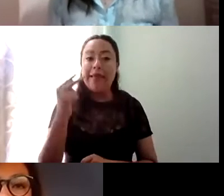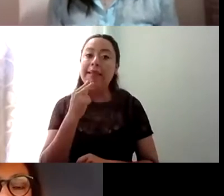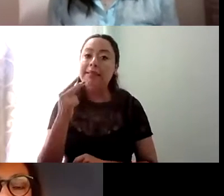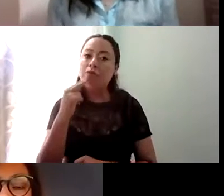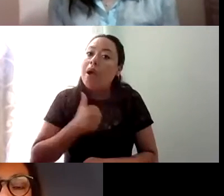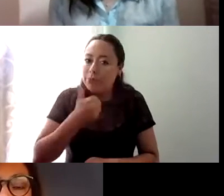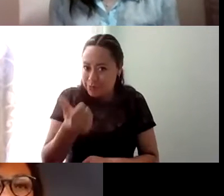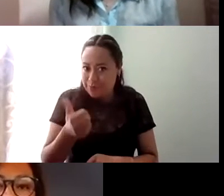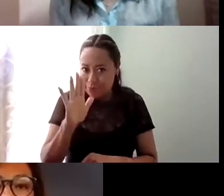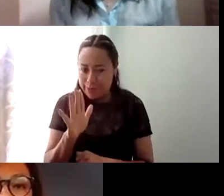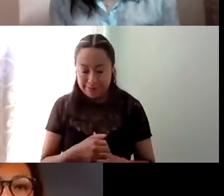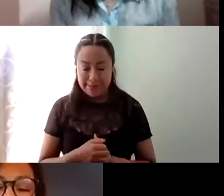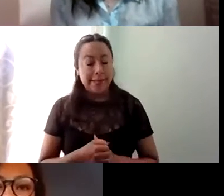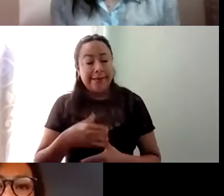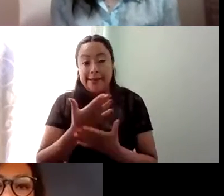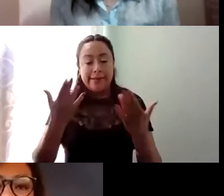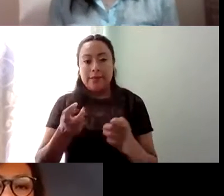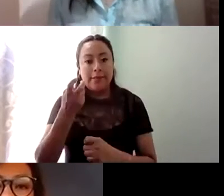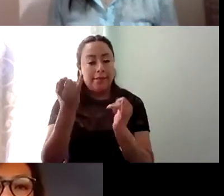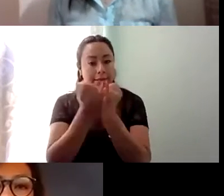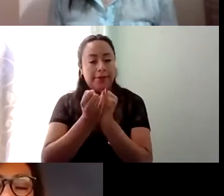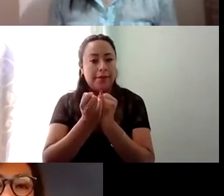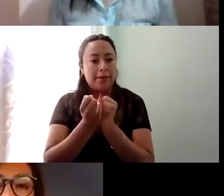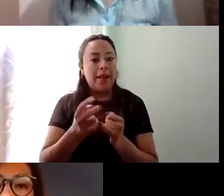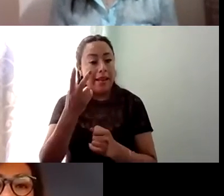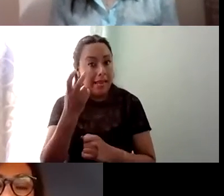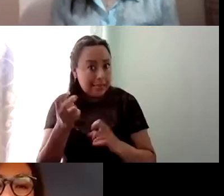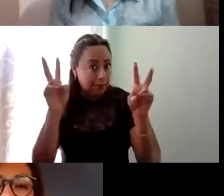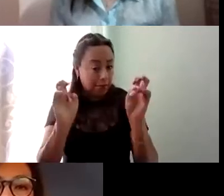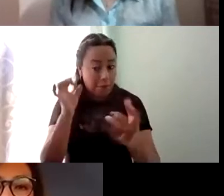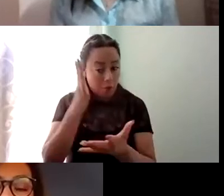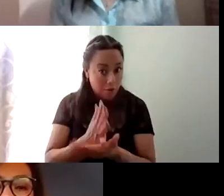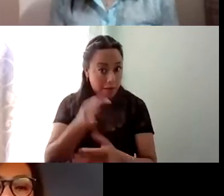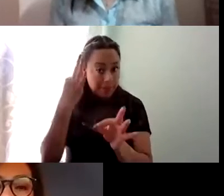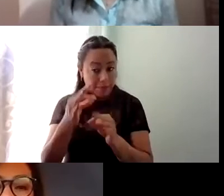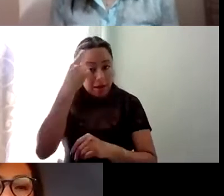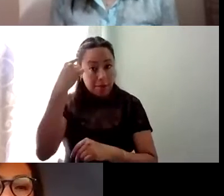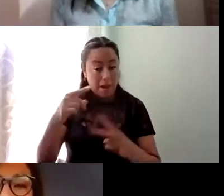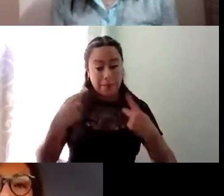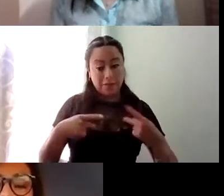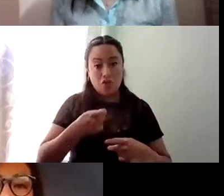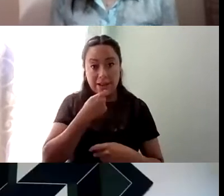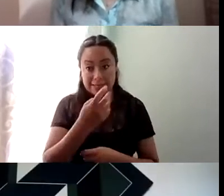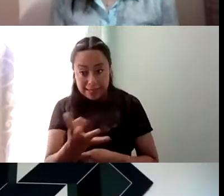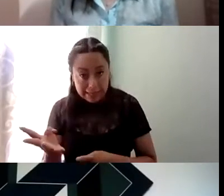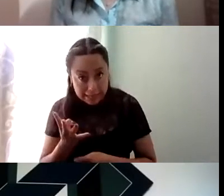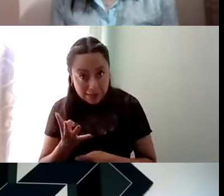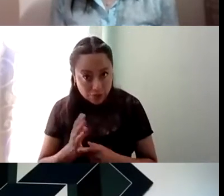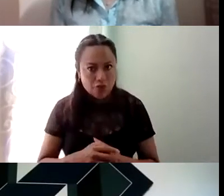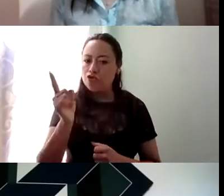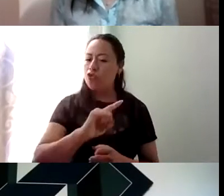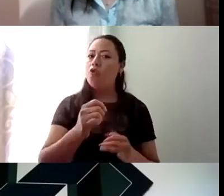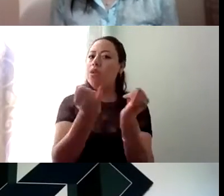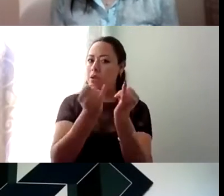tema que se circunscribe a esa población, sino también a la población adulta. ¿Qué hacer? ¿Cómo trabajar eso desde